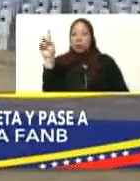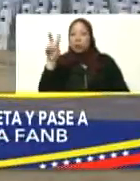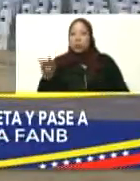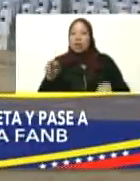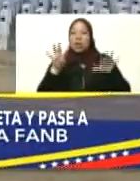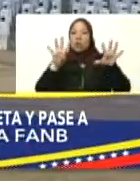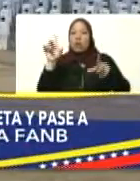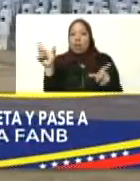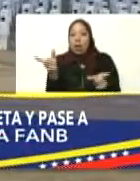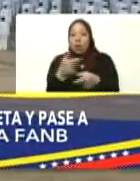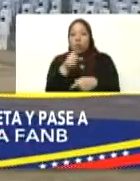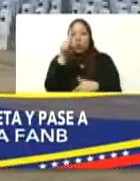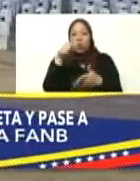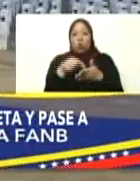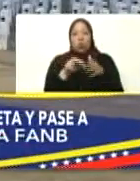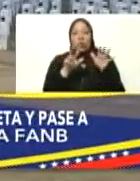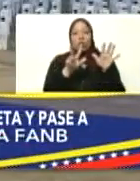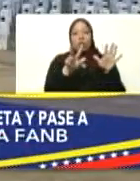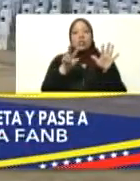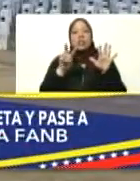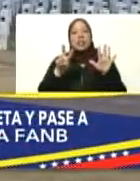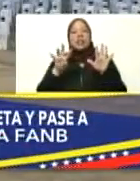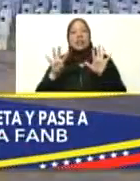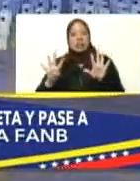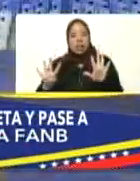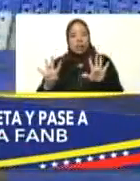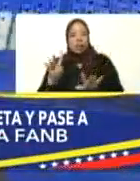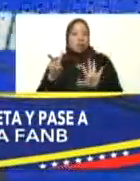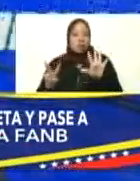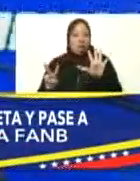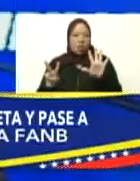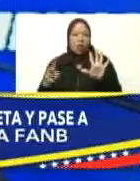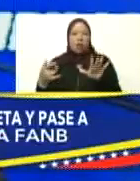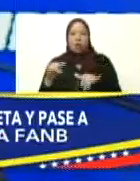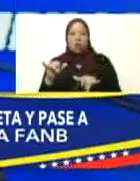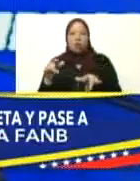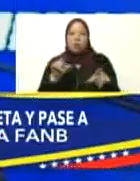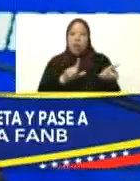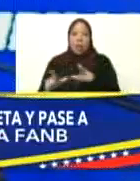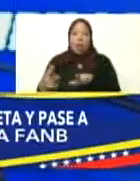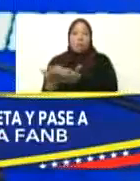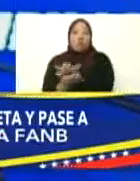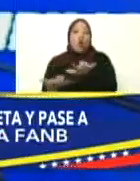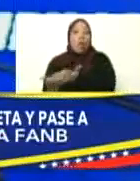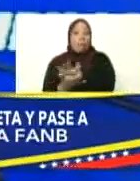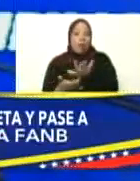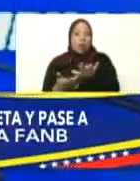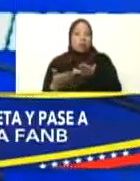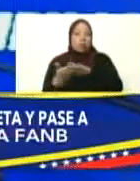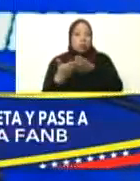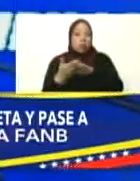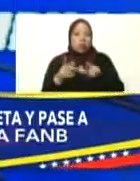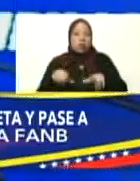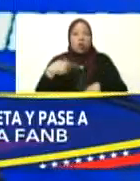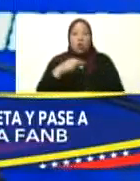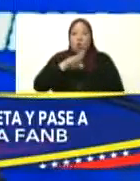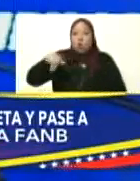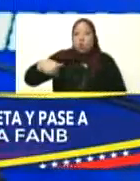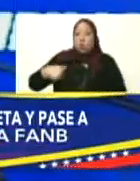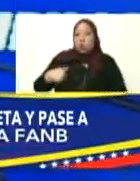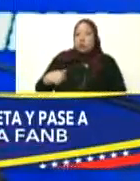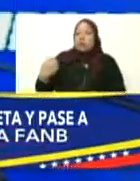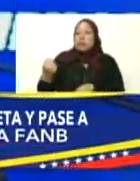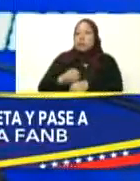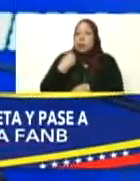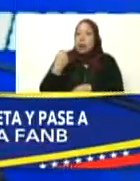9 de agosto de 1987. Superada esta crisis, quedó marcado en nosotros el